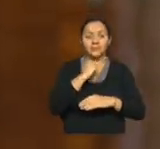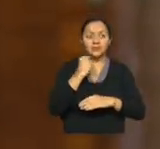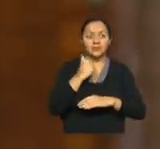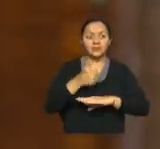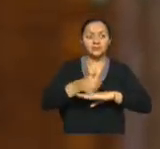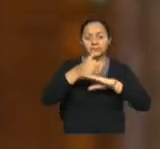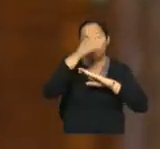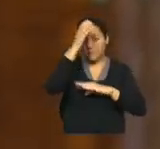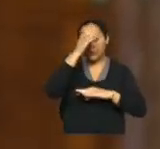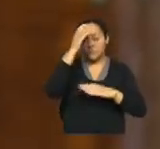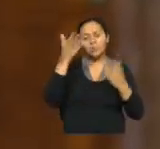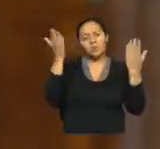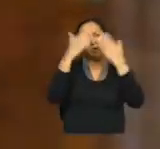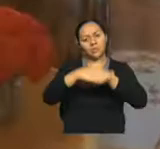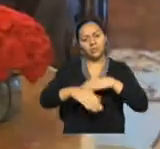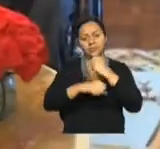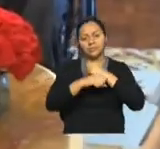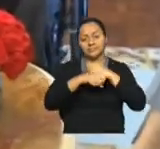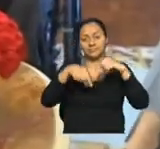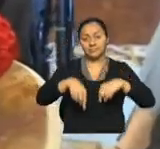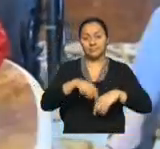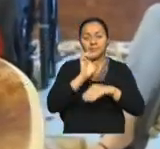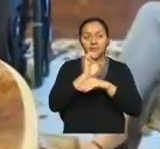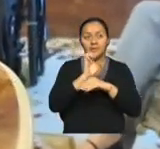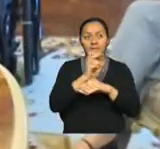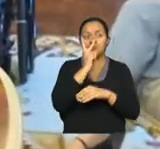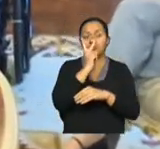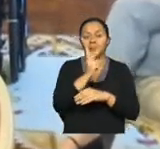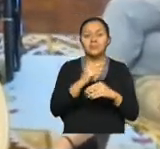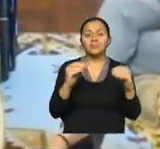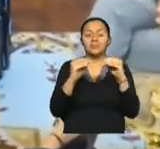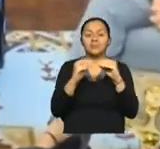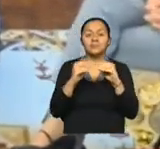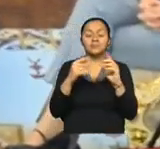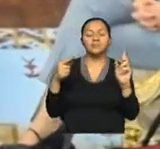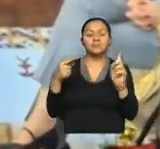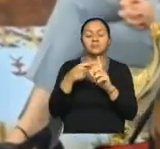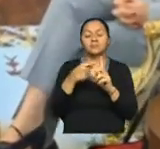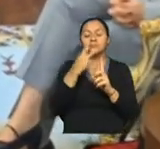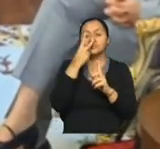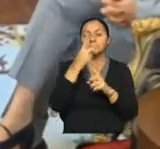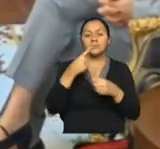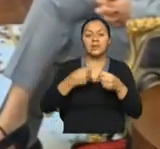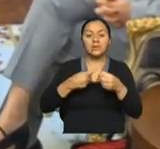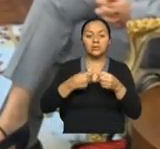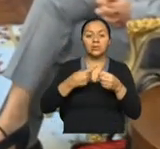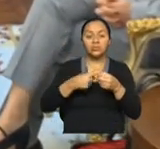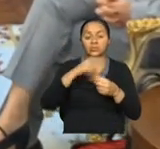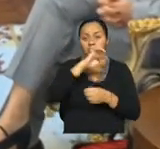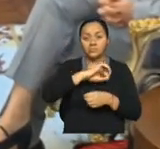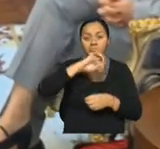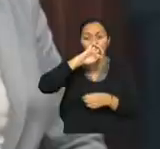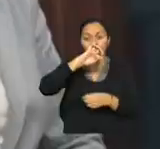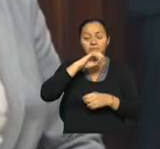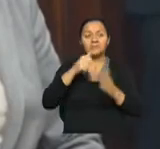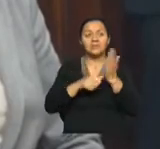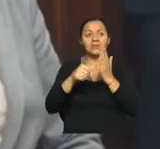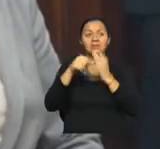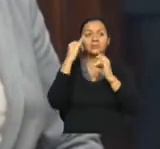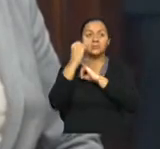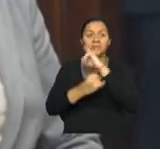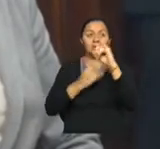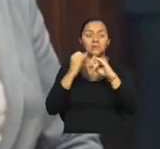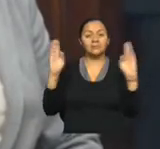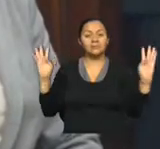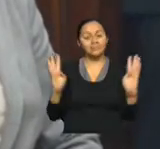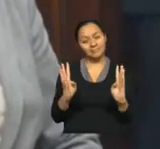está concluyendo su misión en Ecuador. A la cita también acudió el arzobispo de Quito, Fausto Traves, y la ministra de Relaciones Exteriores,